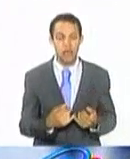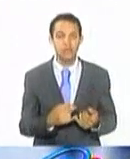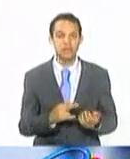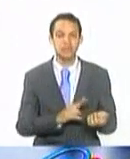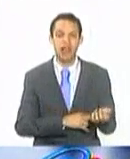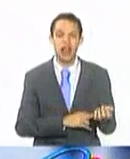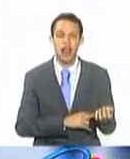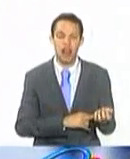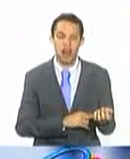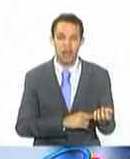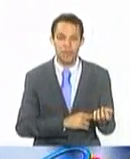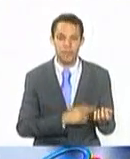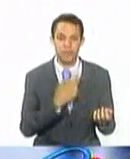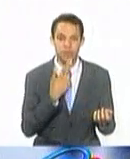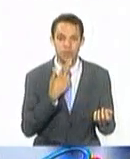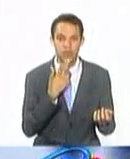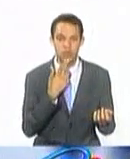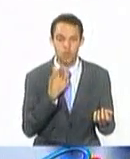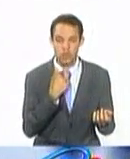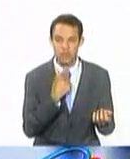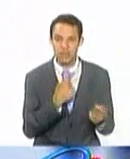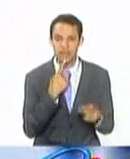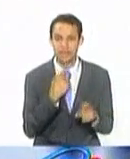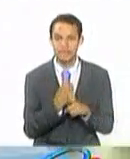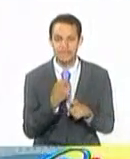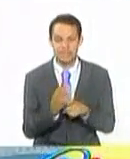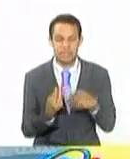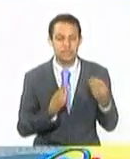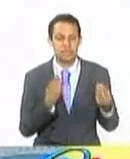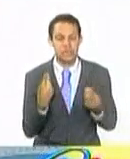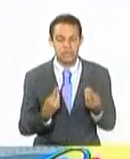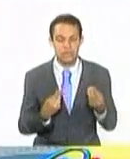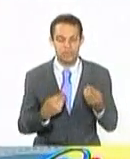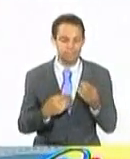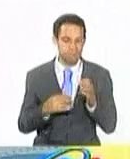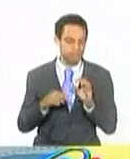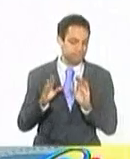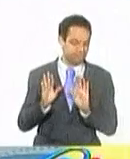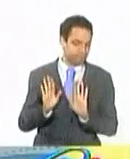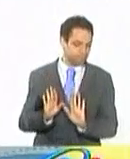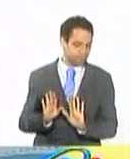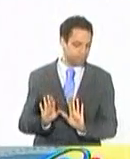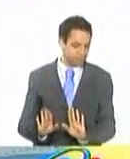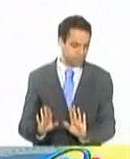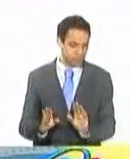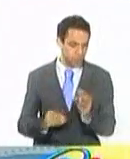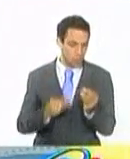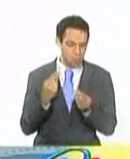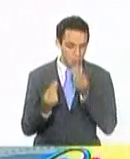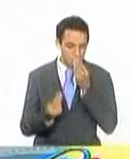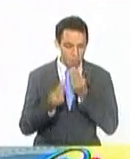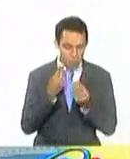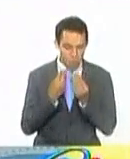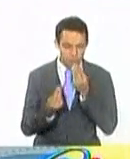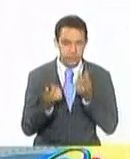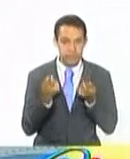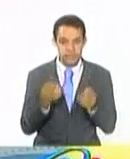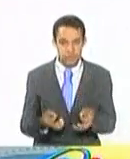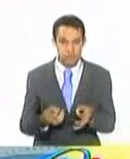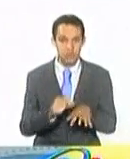entonces usted me puede ayudar cómo me cómo me cuido y cómo hago para la alimentación para lo de mi